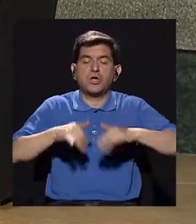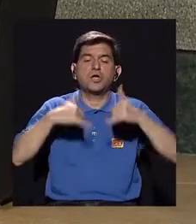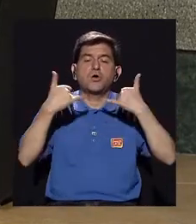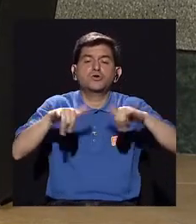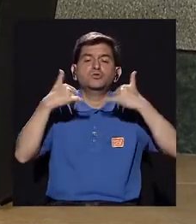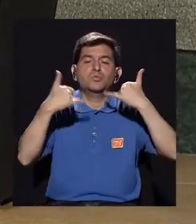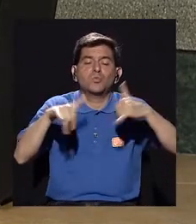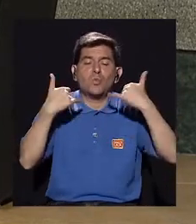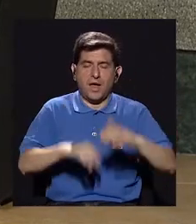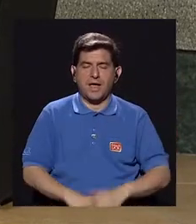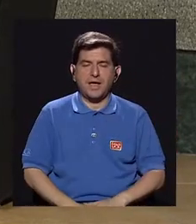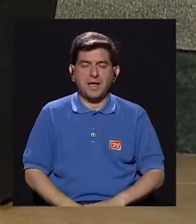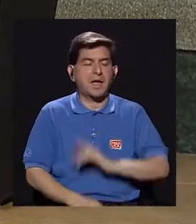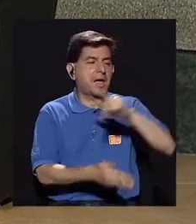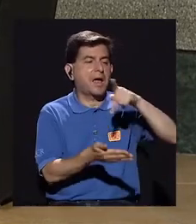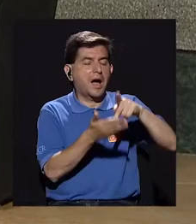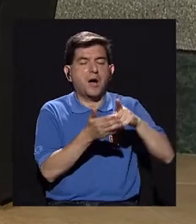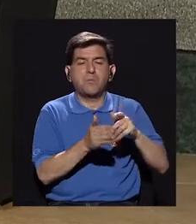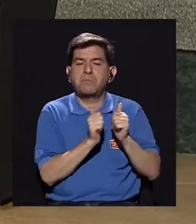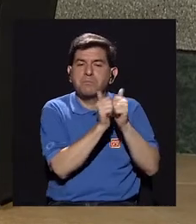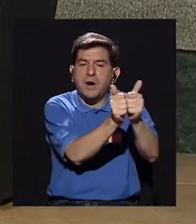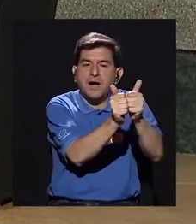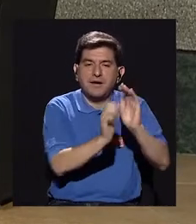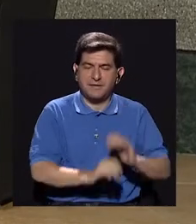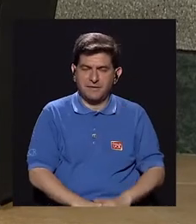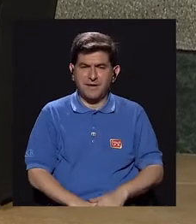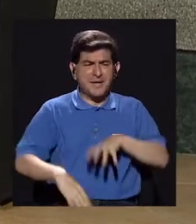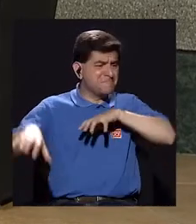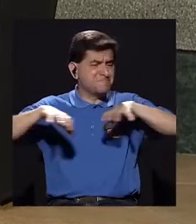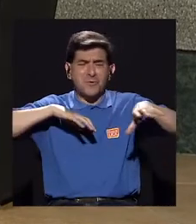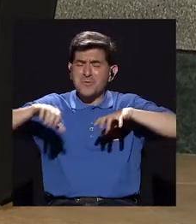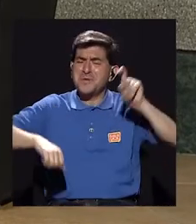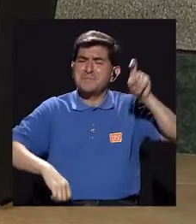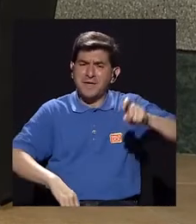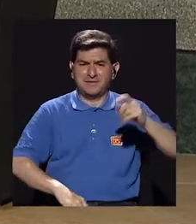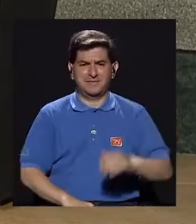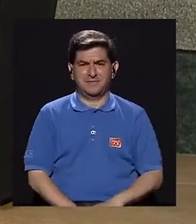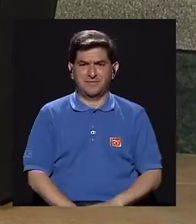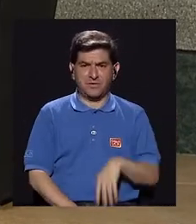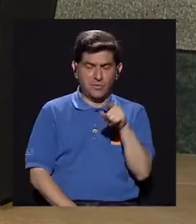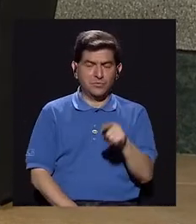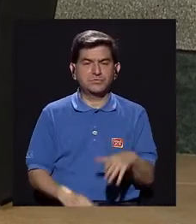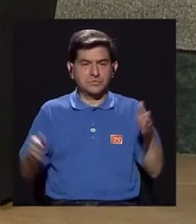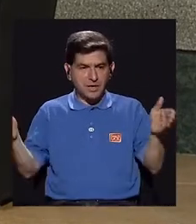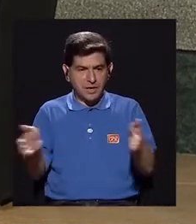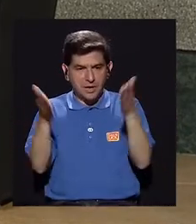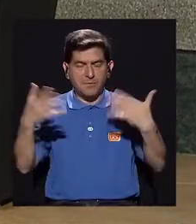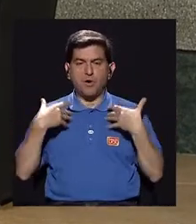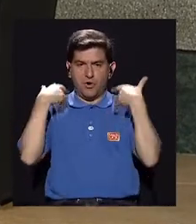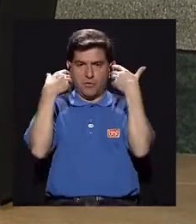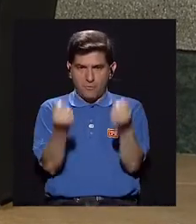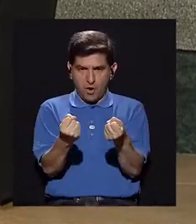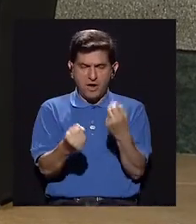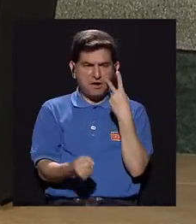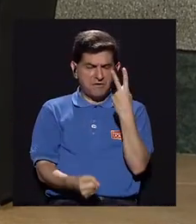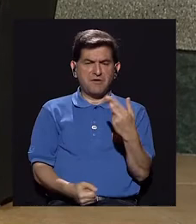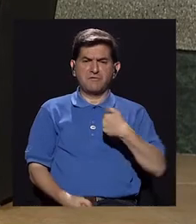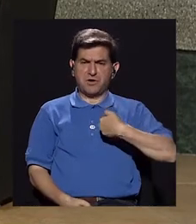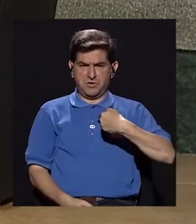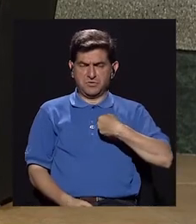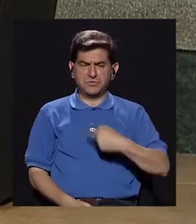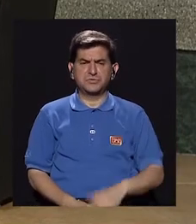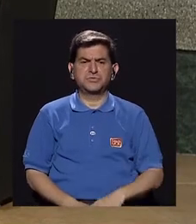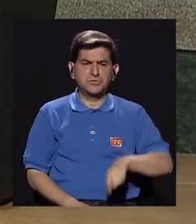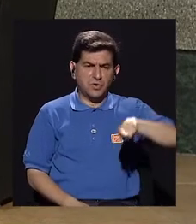la anda. Vaya al parque, muévase, ¿verdad? Parte de la promoción de la salud que he visto